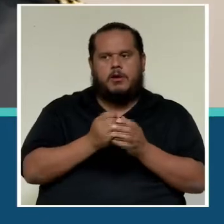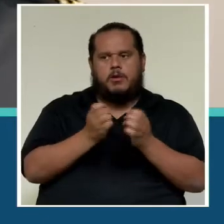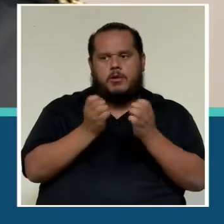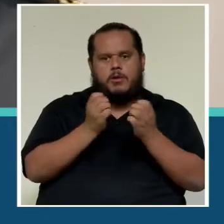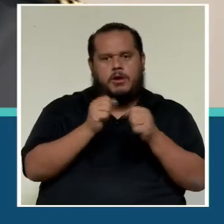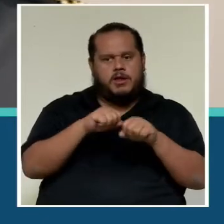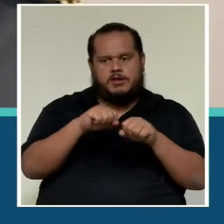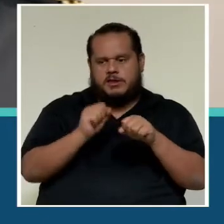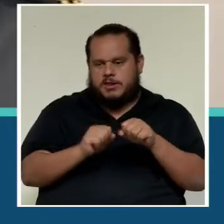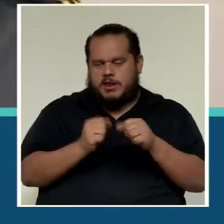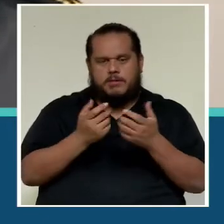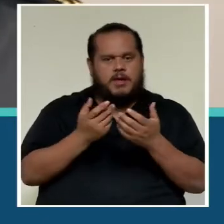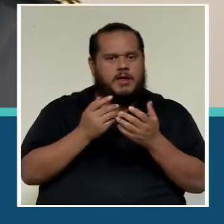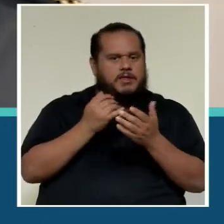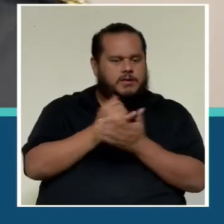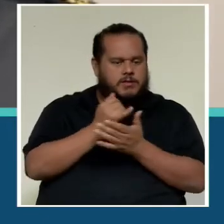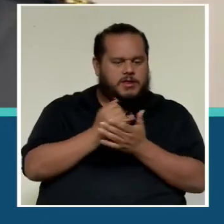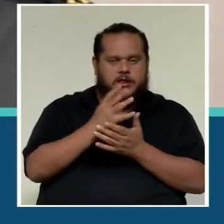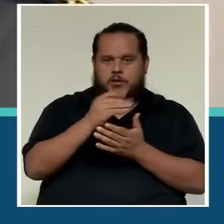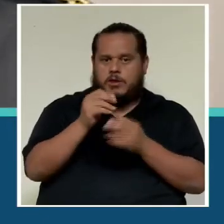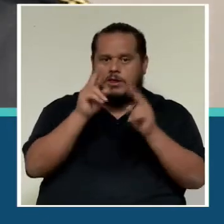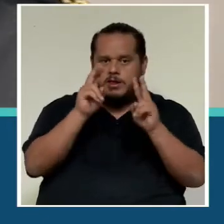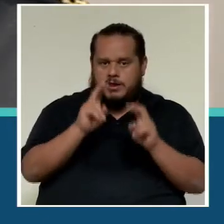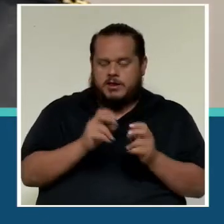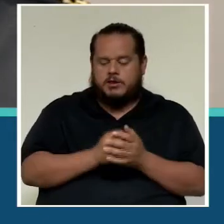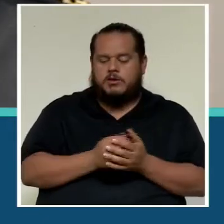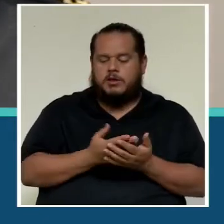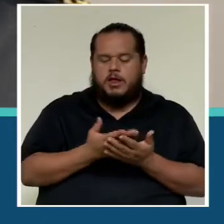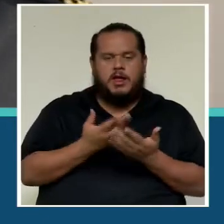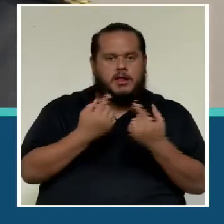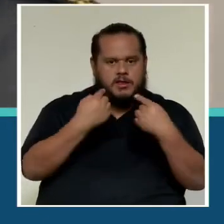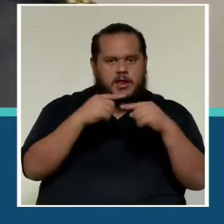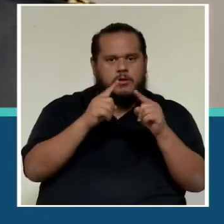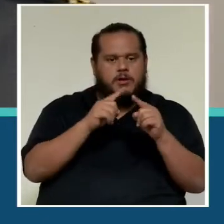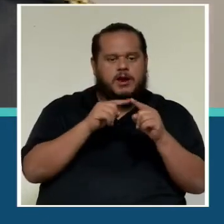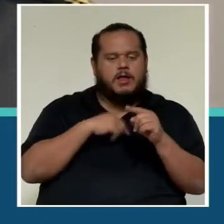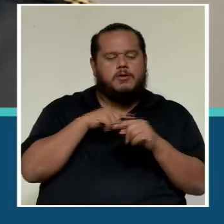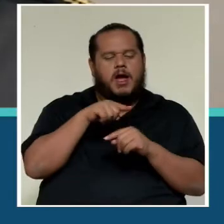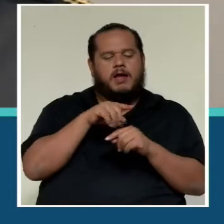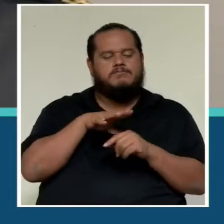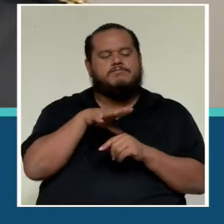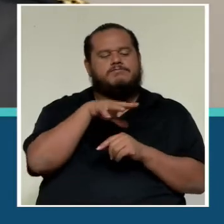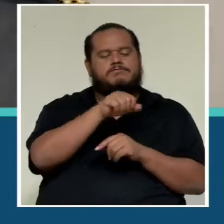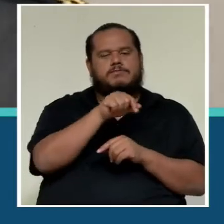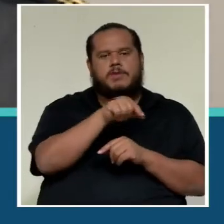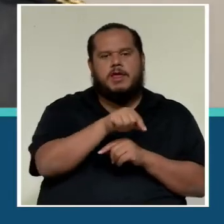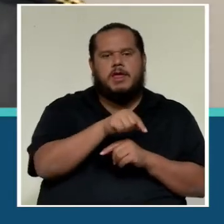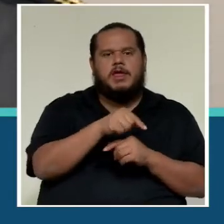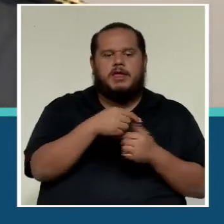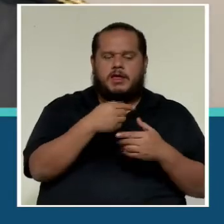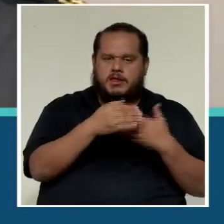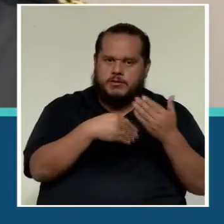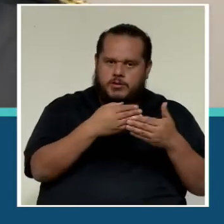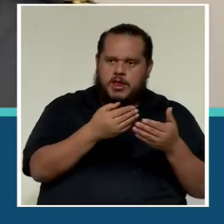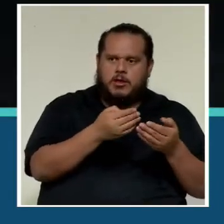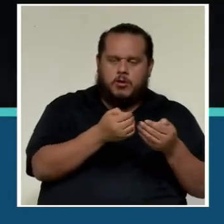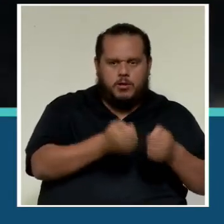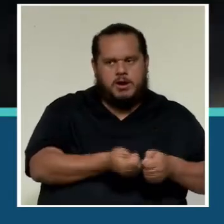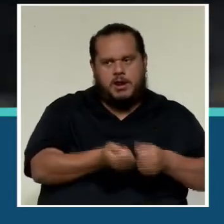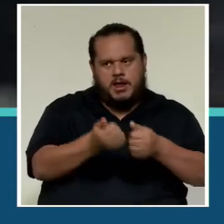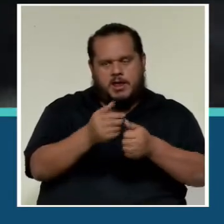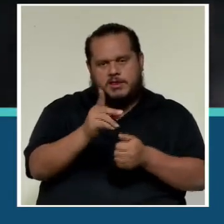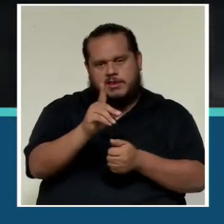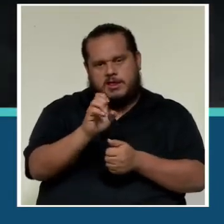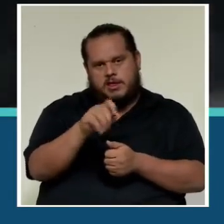esquematizado de investigación y de análisis, se han logrado ubicar y se procede con el proceso administrativo de la deportación. Para